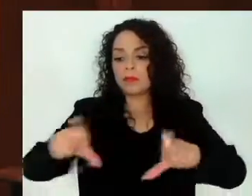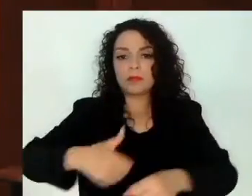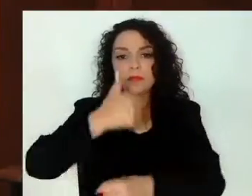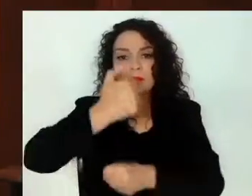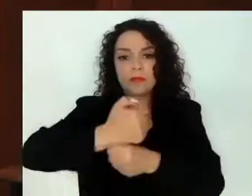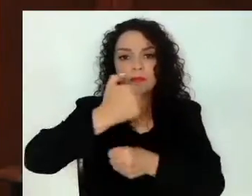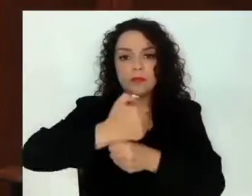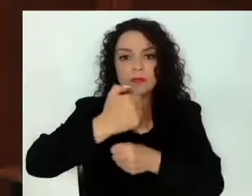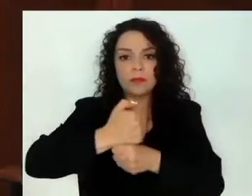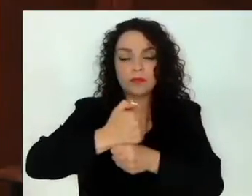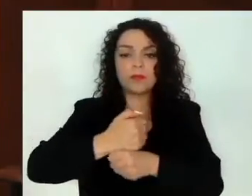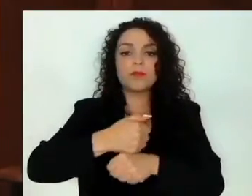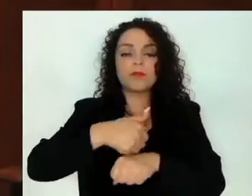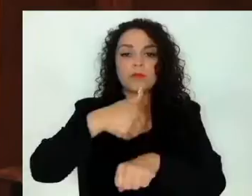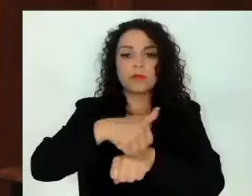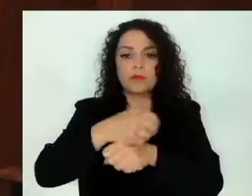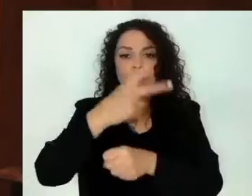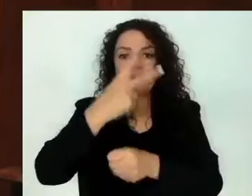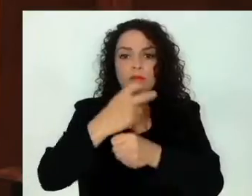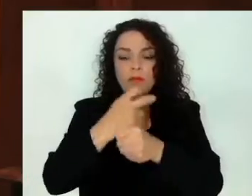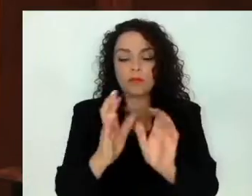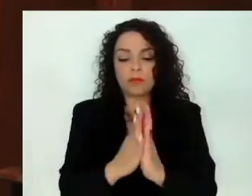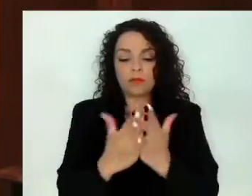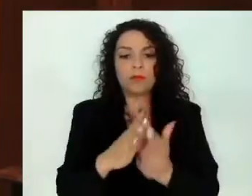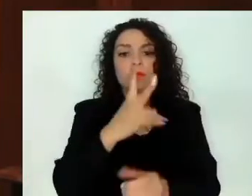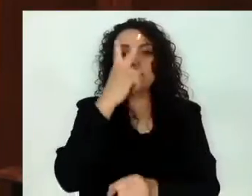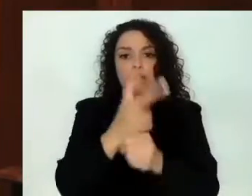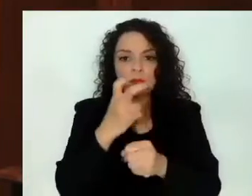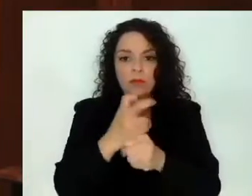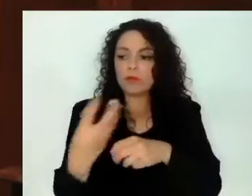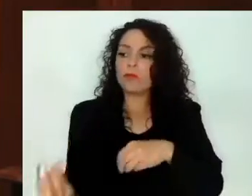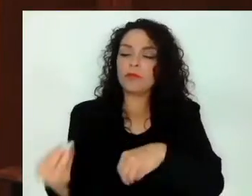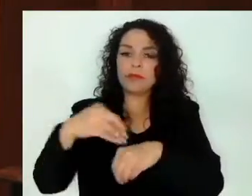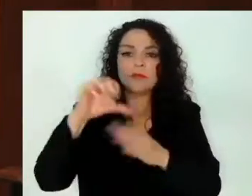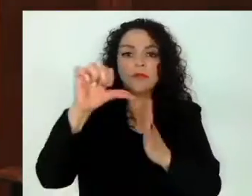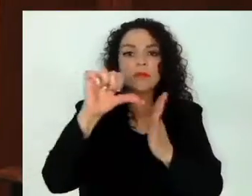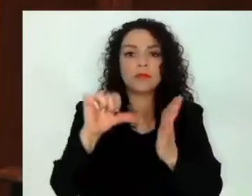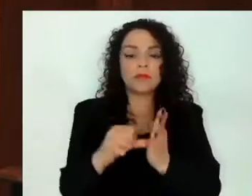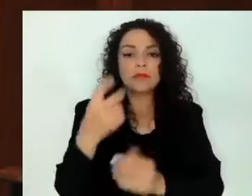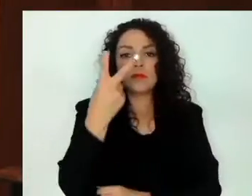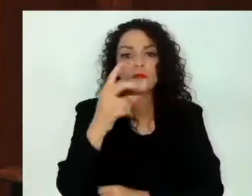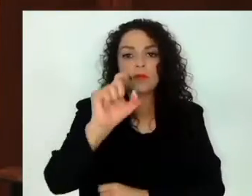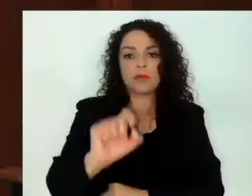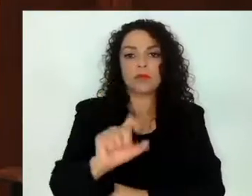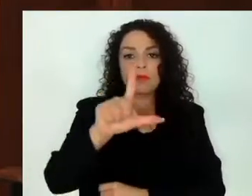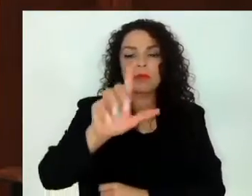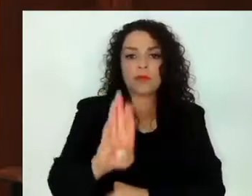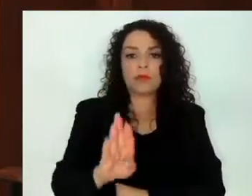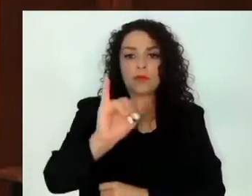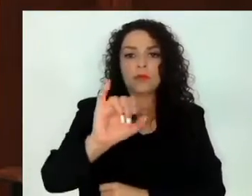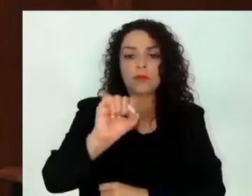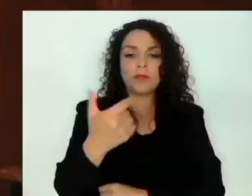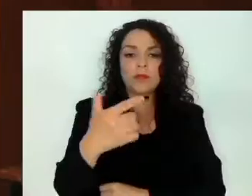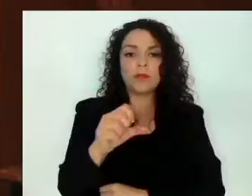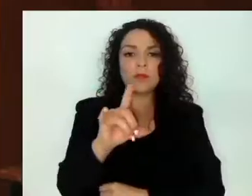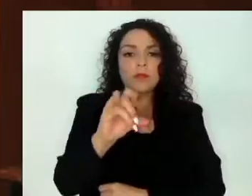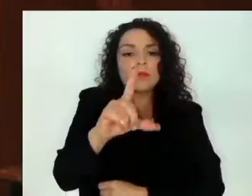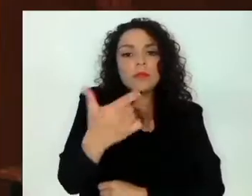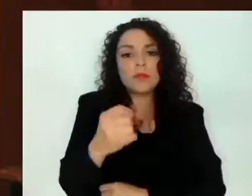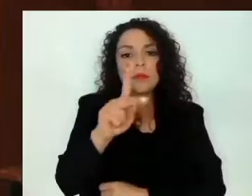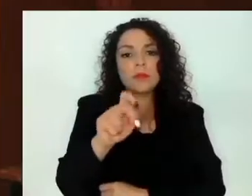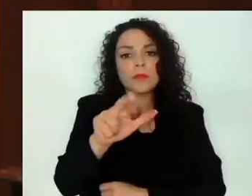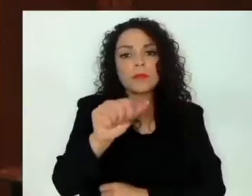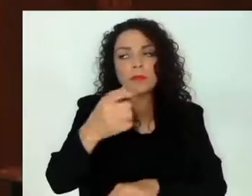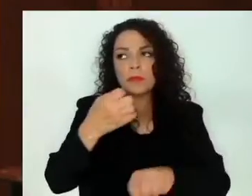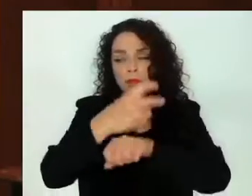del título segundo del libro segundo y se adiciona el artículo 227 bis al Código Penal del Estado de México, presentado por